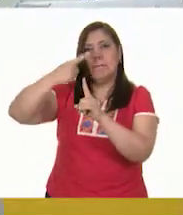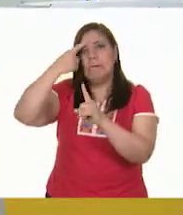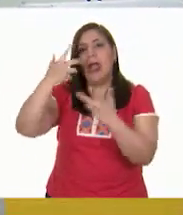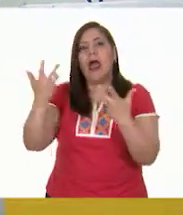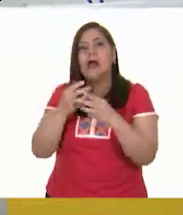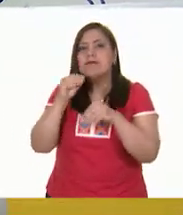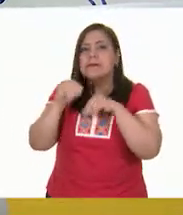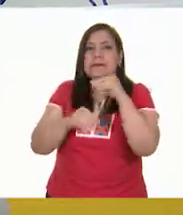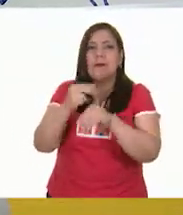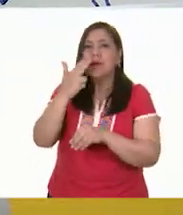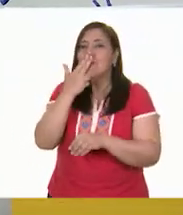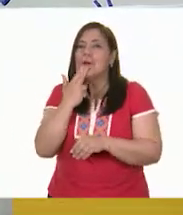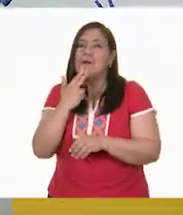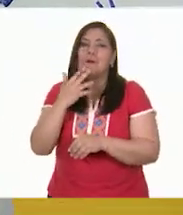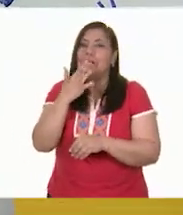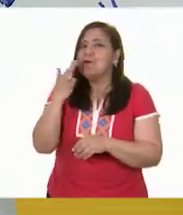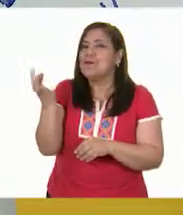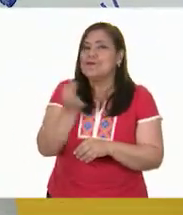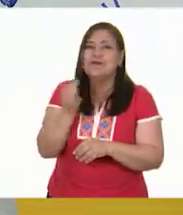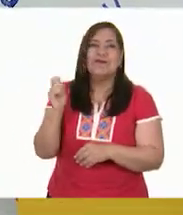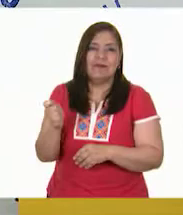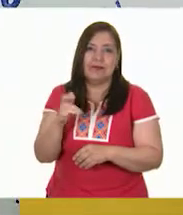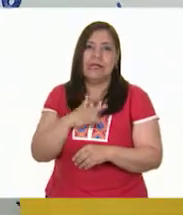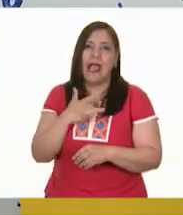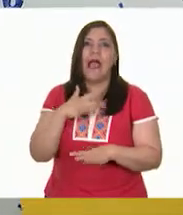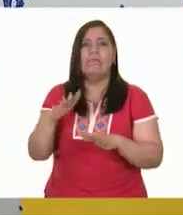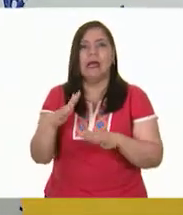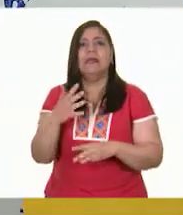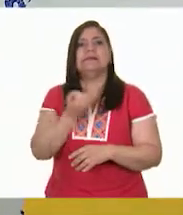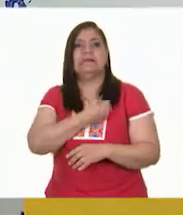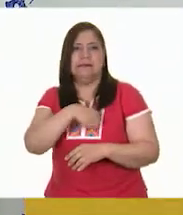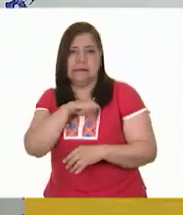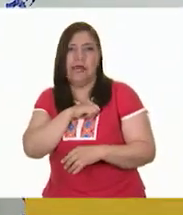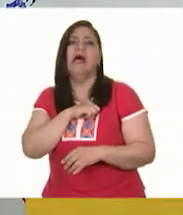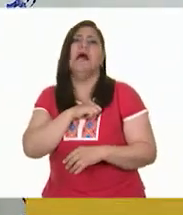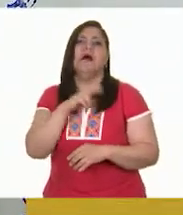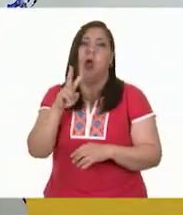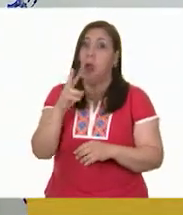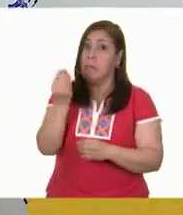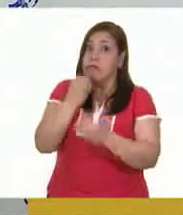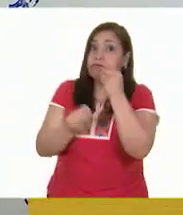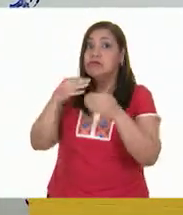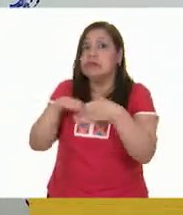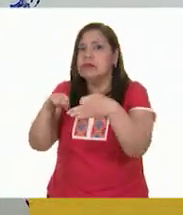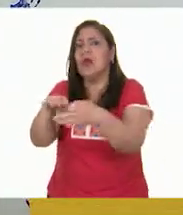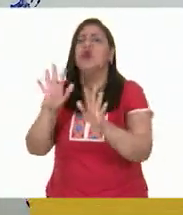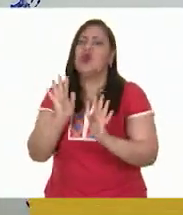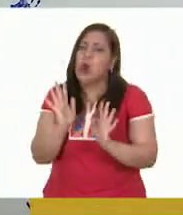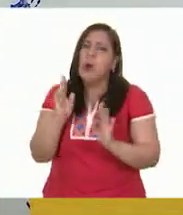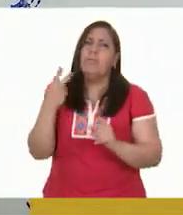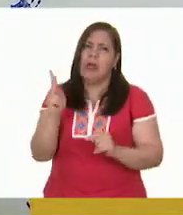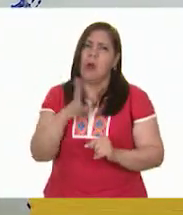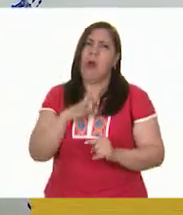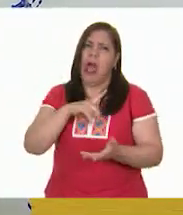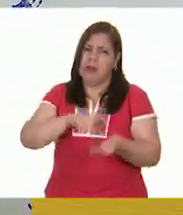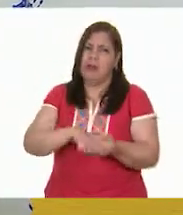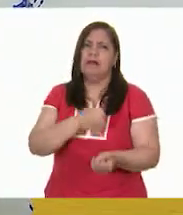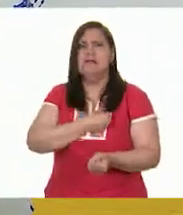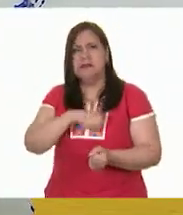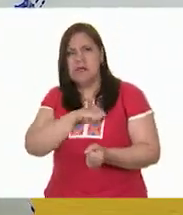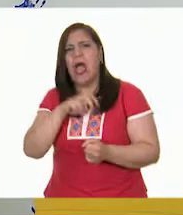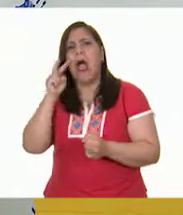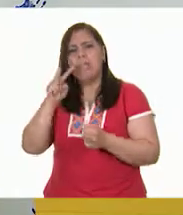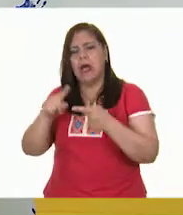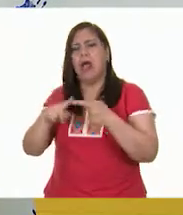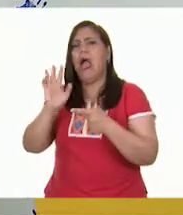postre que a veces es nutritivo. Hay que comerlo con moderación, pero llega a ser nutritivo. Sí. Pero ya lo vimos en la comida, estamos viendo también